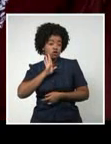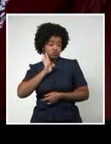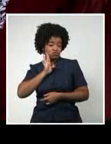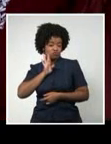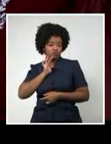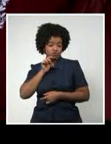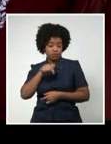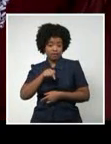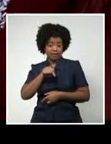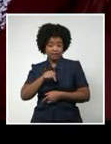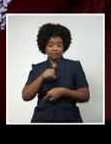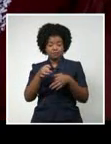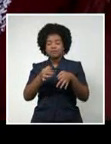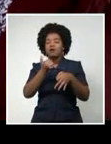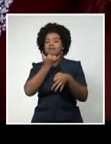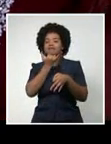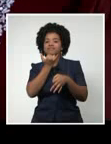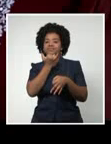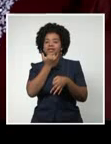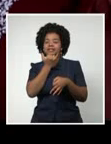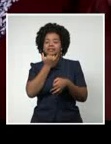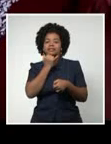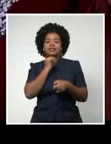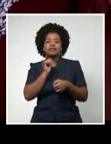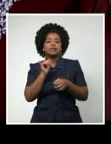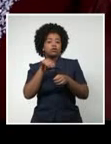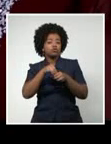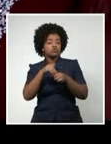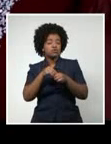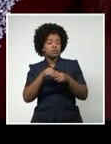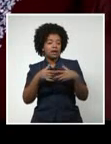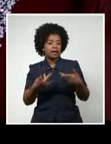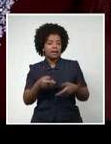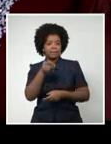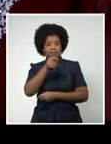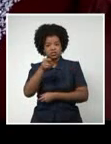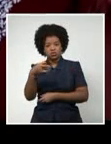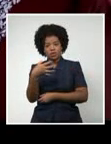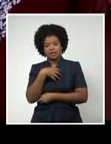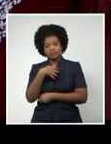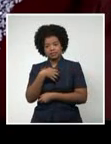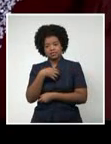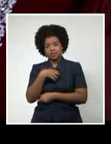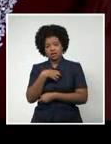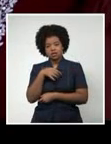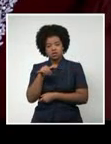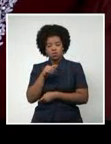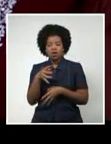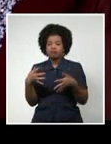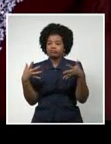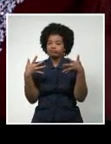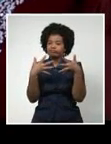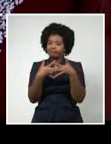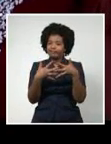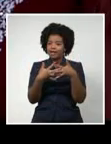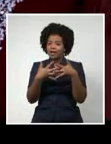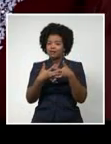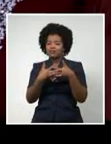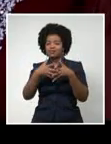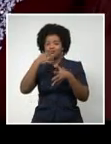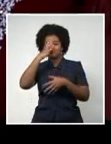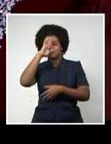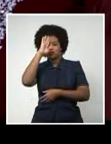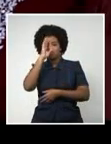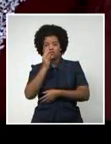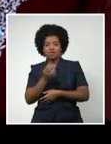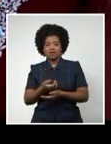que afectan incluso a las personas que tienen una sintonía o una